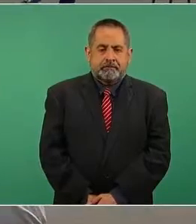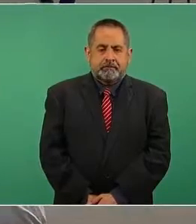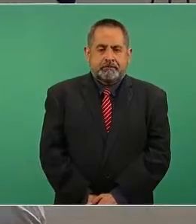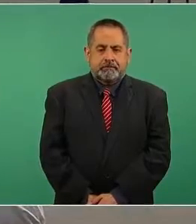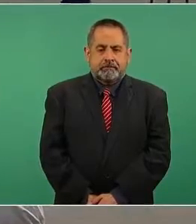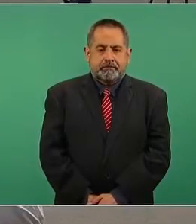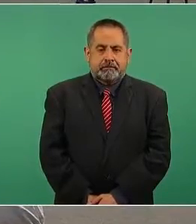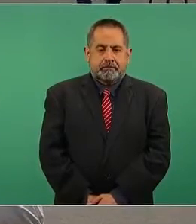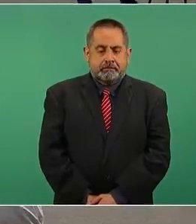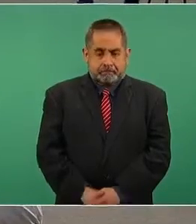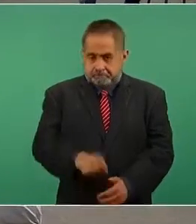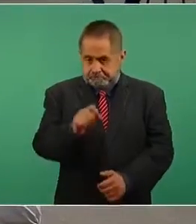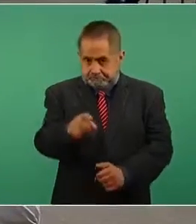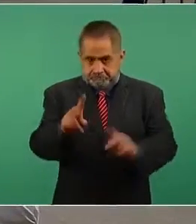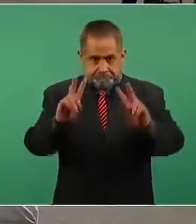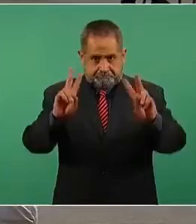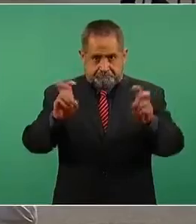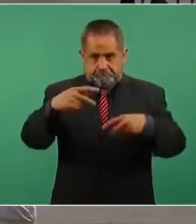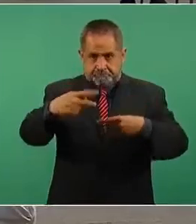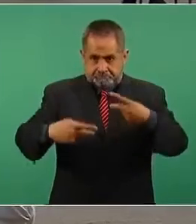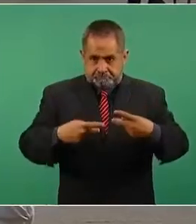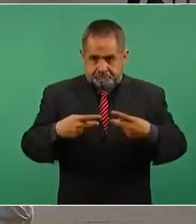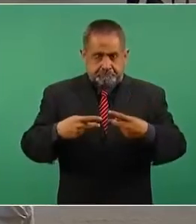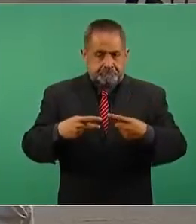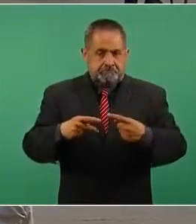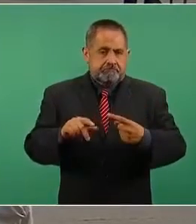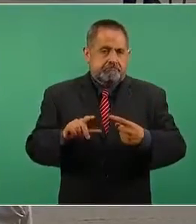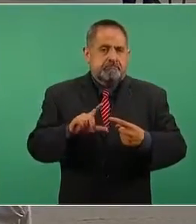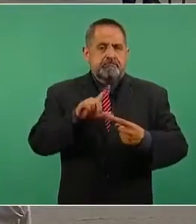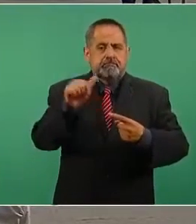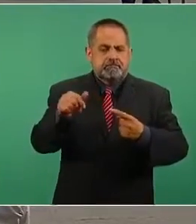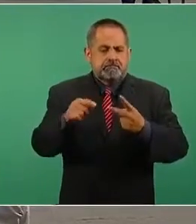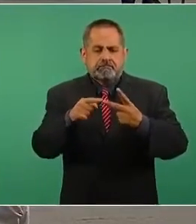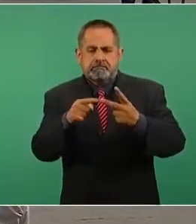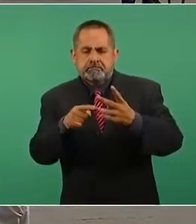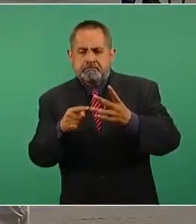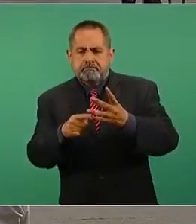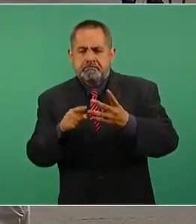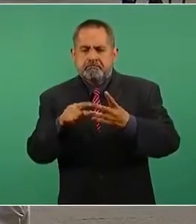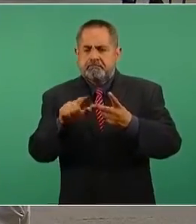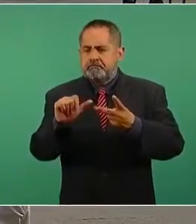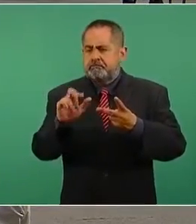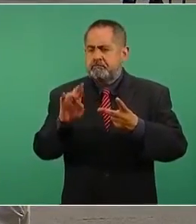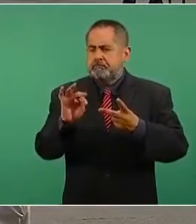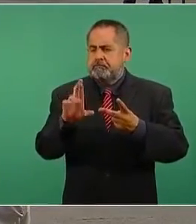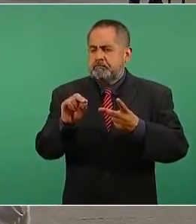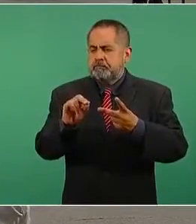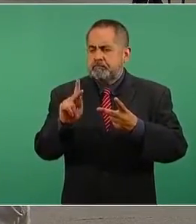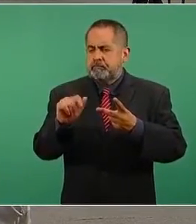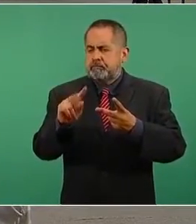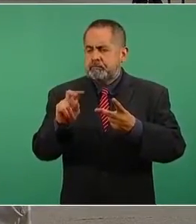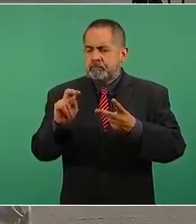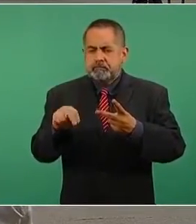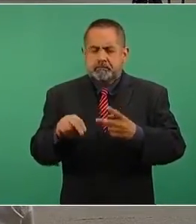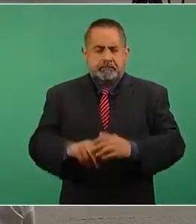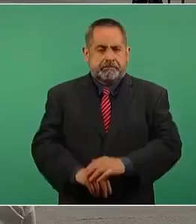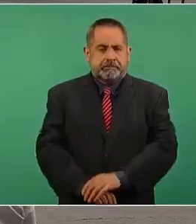Veamos sobre el tema y luego tenemos apuntado a Arturo Pavón.